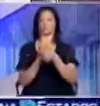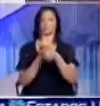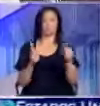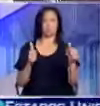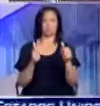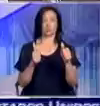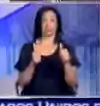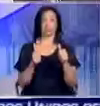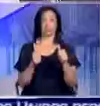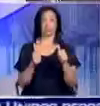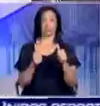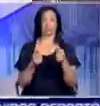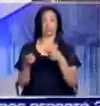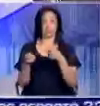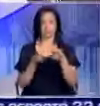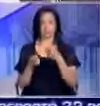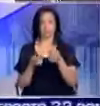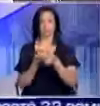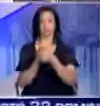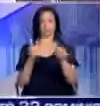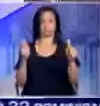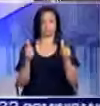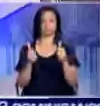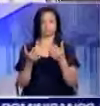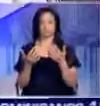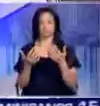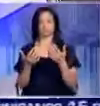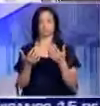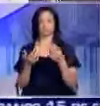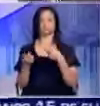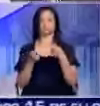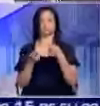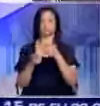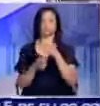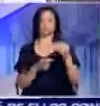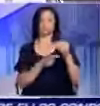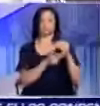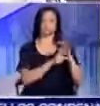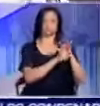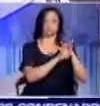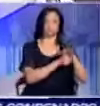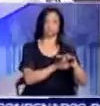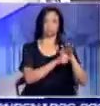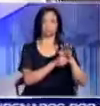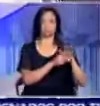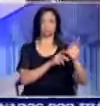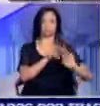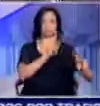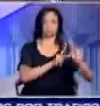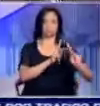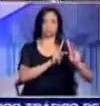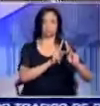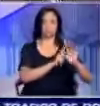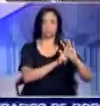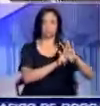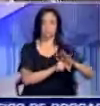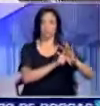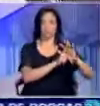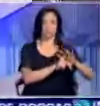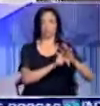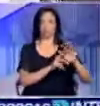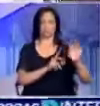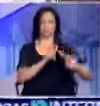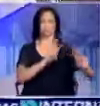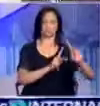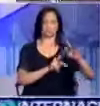cualquier tipo de negocio en cualquier índole de negocio y la presión de la ciudadanía el